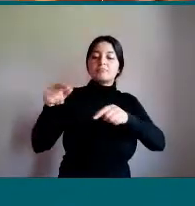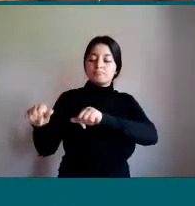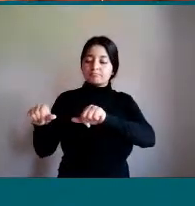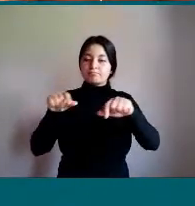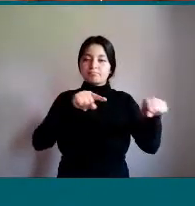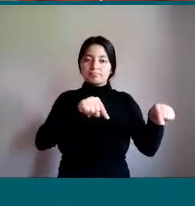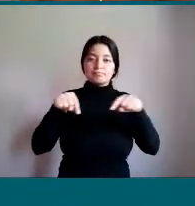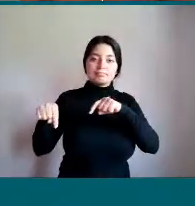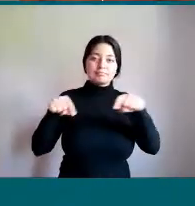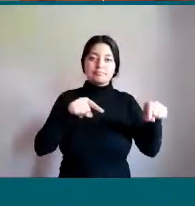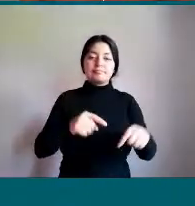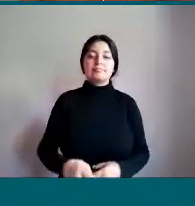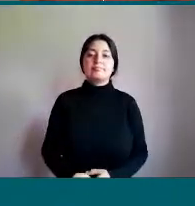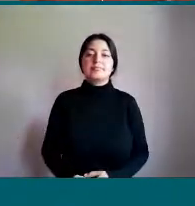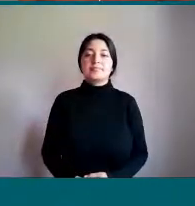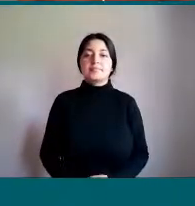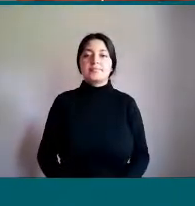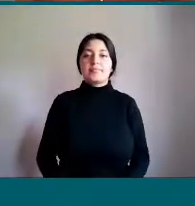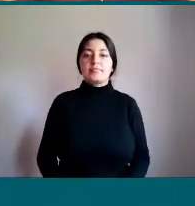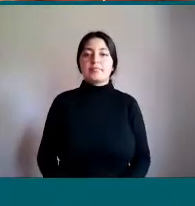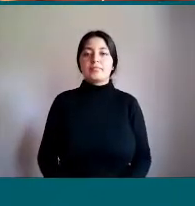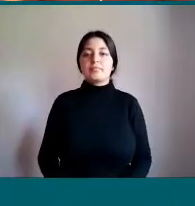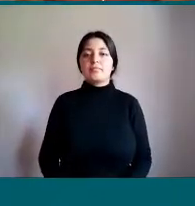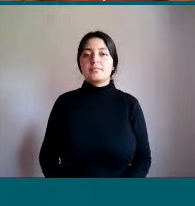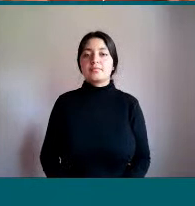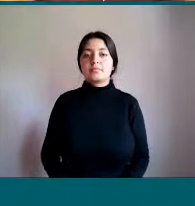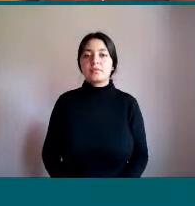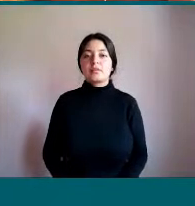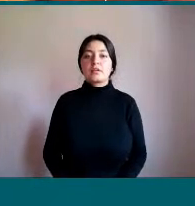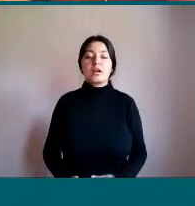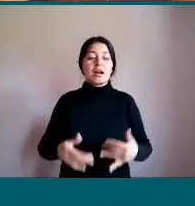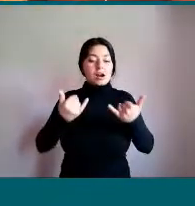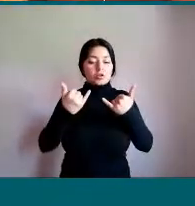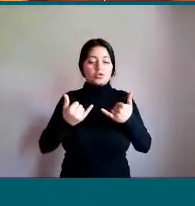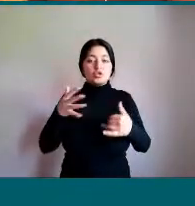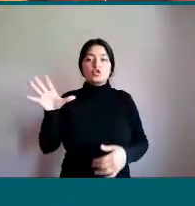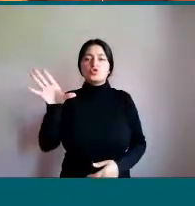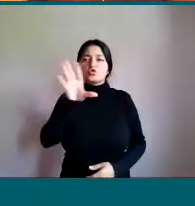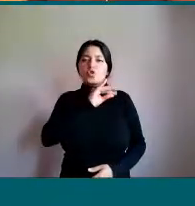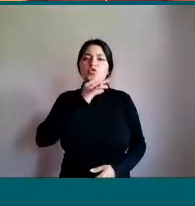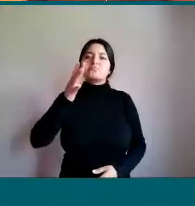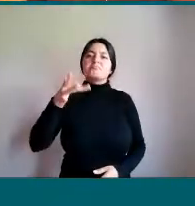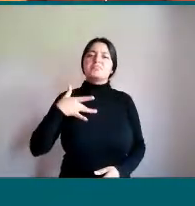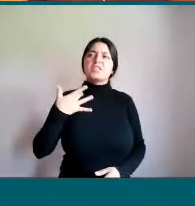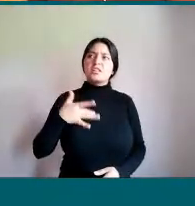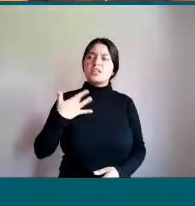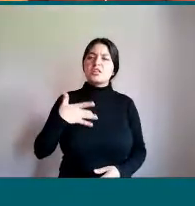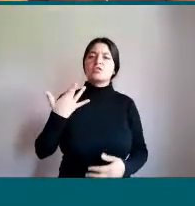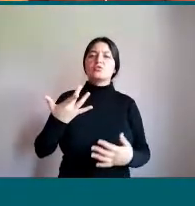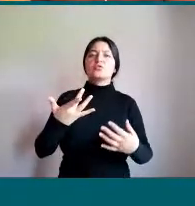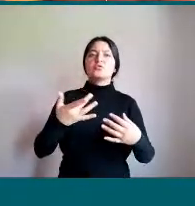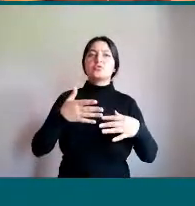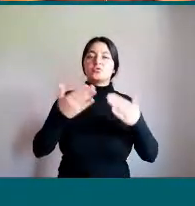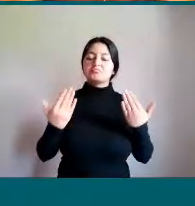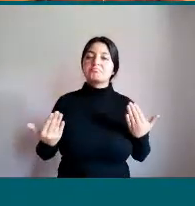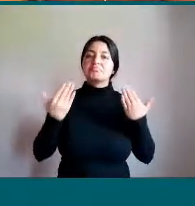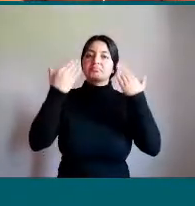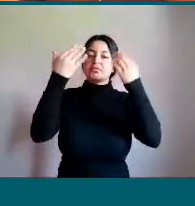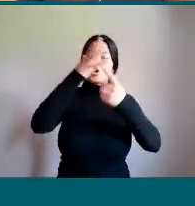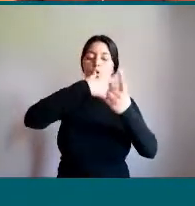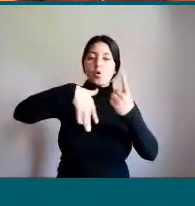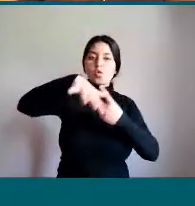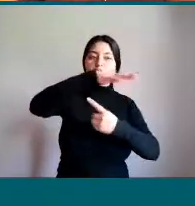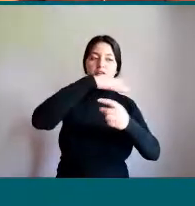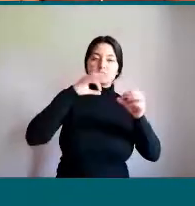actualización, que nos ayuden a estar, al fin y al cabo, vivos, ¿no? Sentirnos útiles en este contexto en el que estamos. Y fijaros,